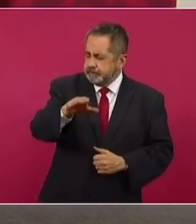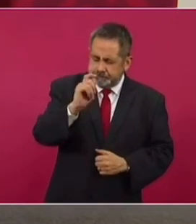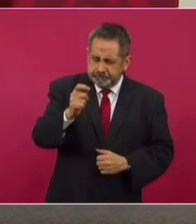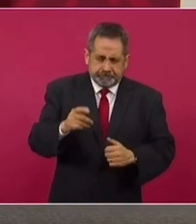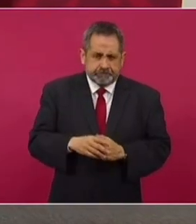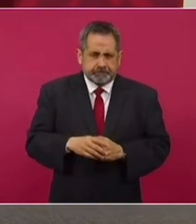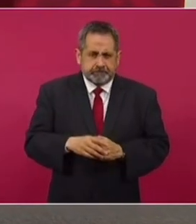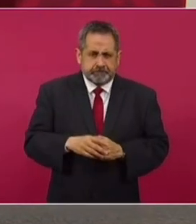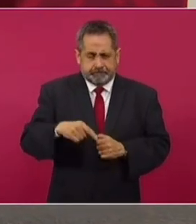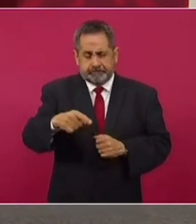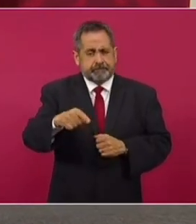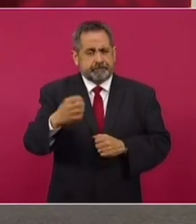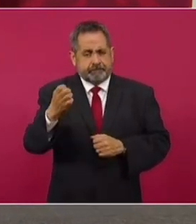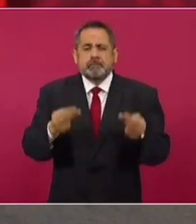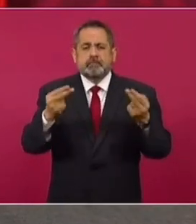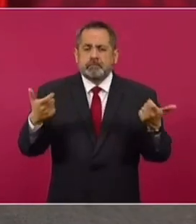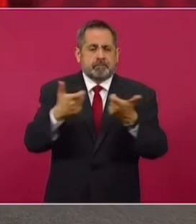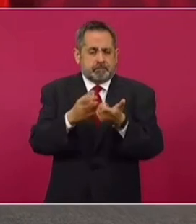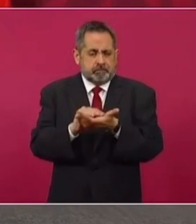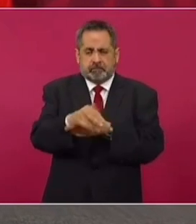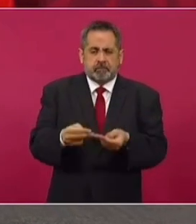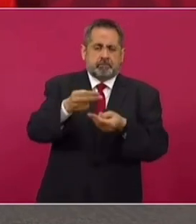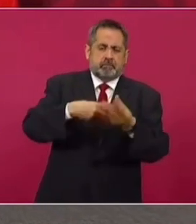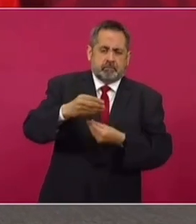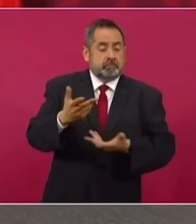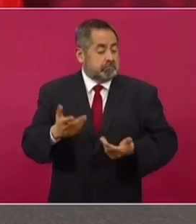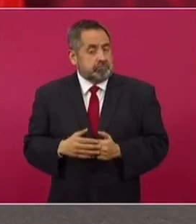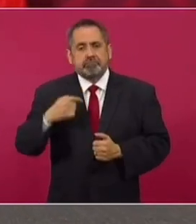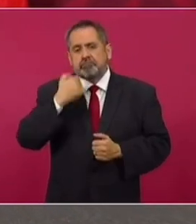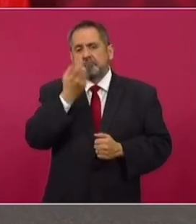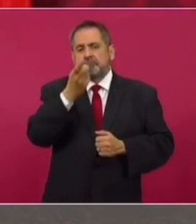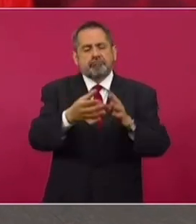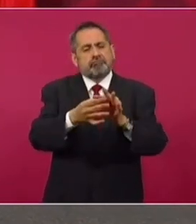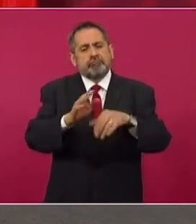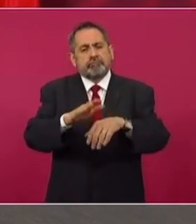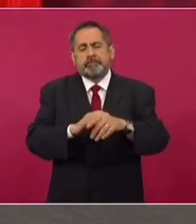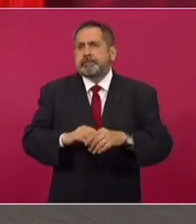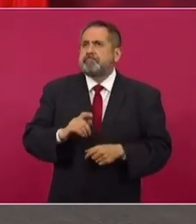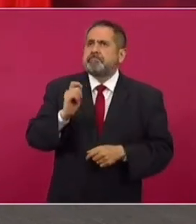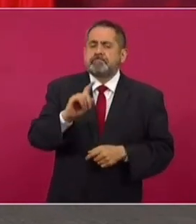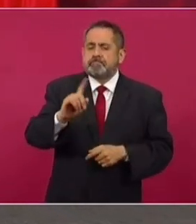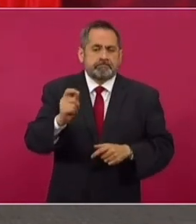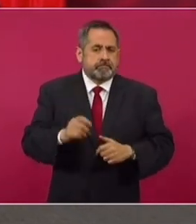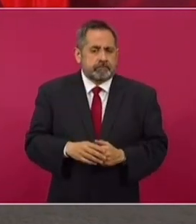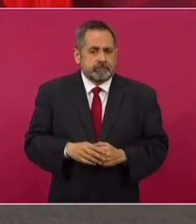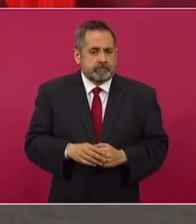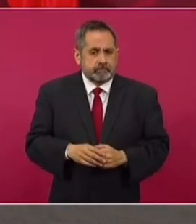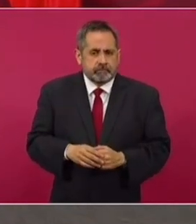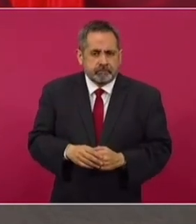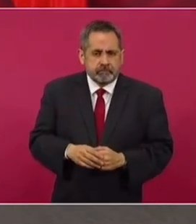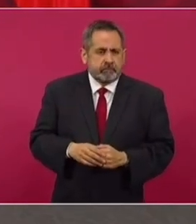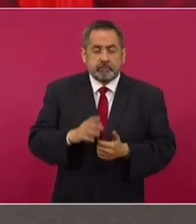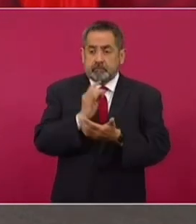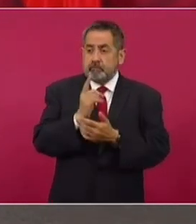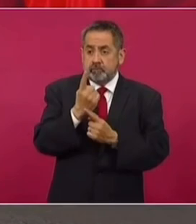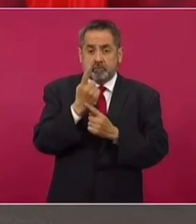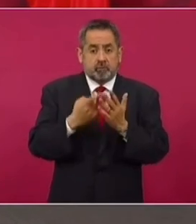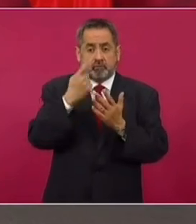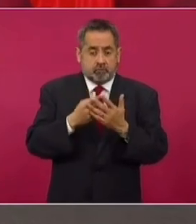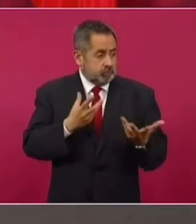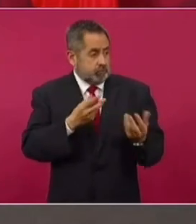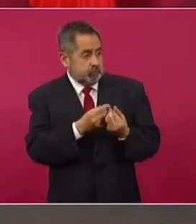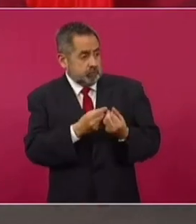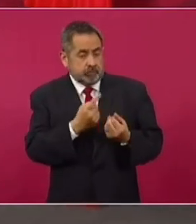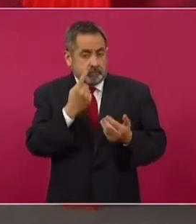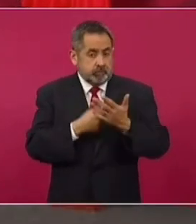de que termine este mes. Quiero comentarles que no es esta la única